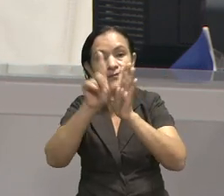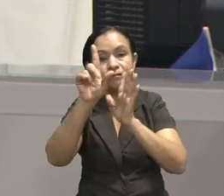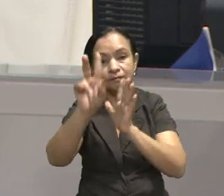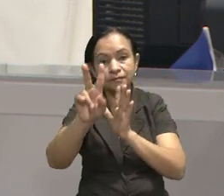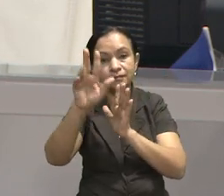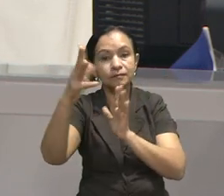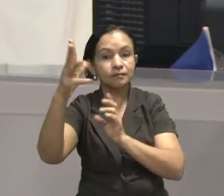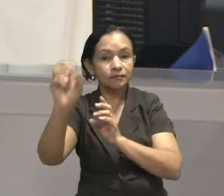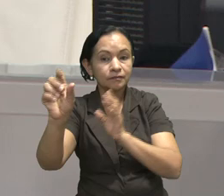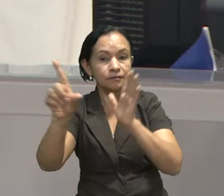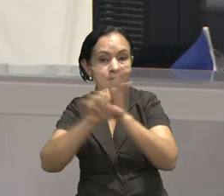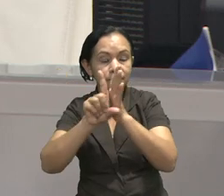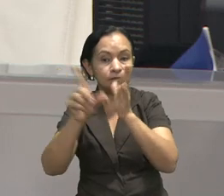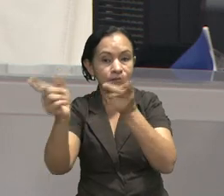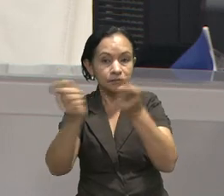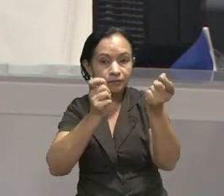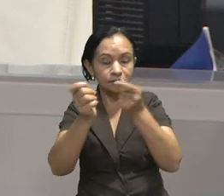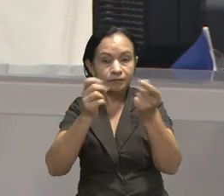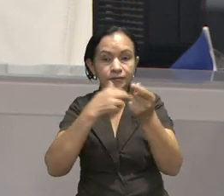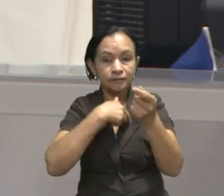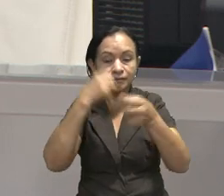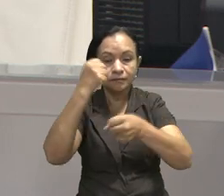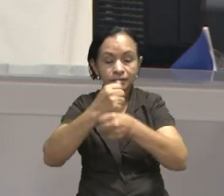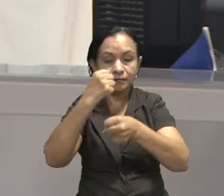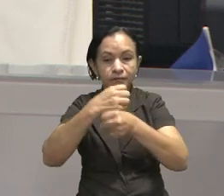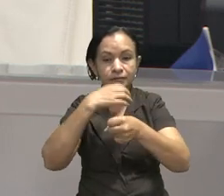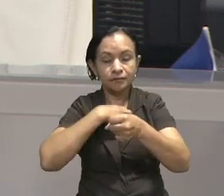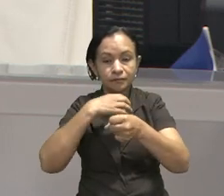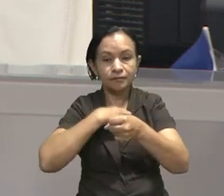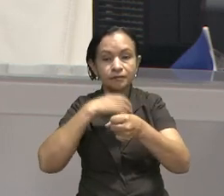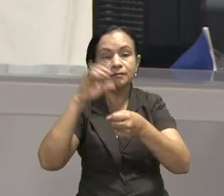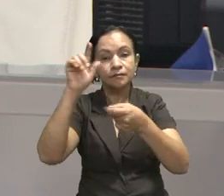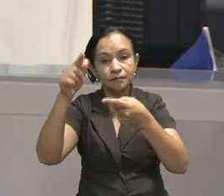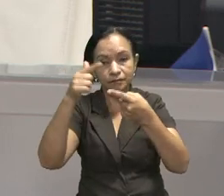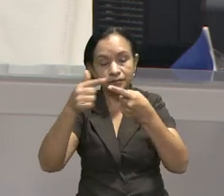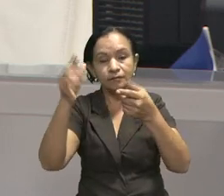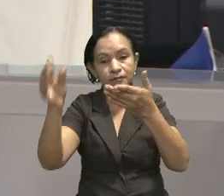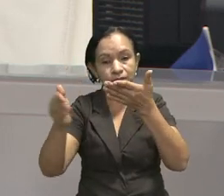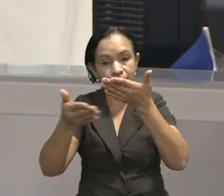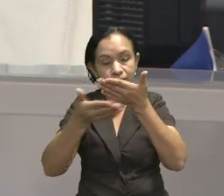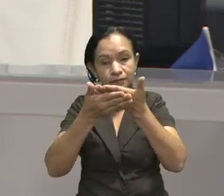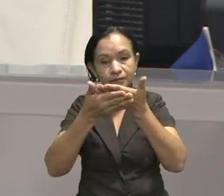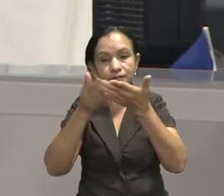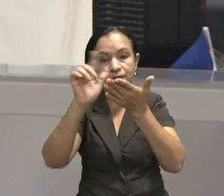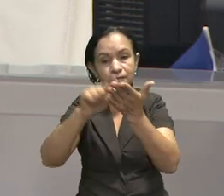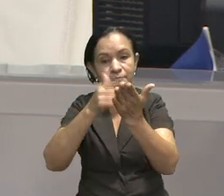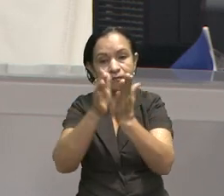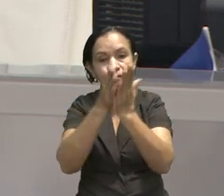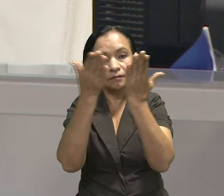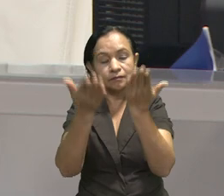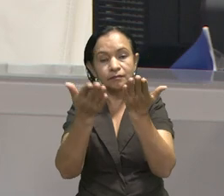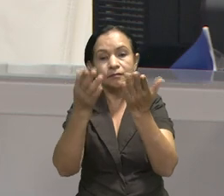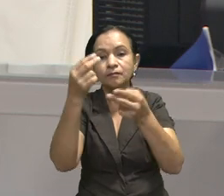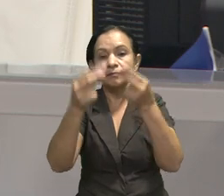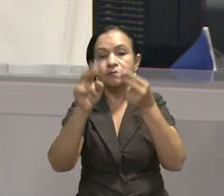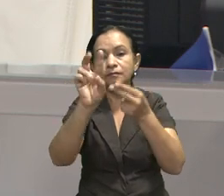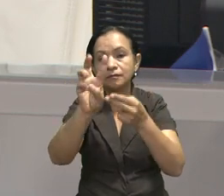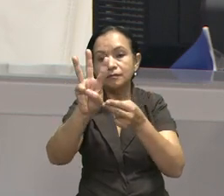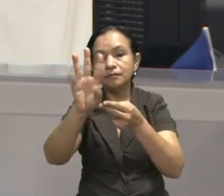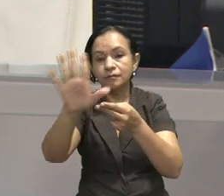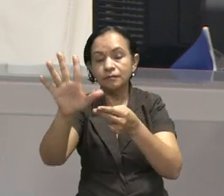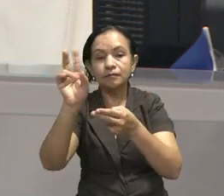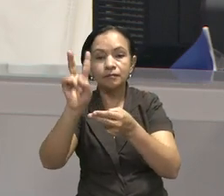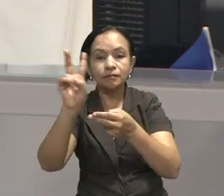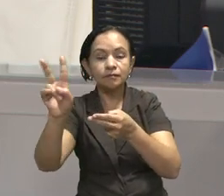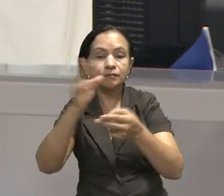290, ley de organización, competencia y procedimiento del Poder Ejecutivo con reformas incorporadas, publicada en la Gaceta Diario Oficial número 35 del